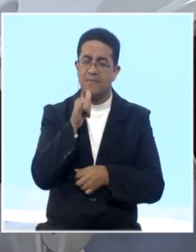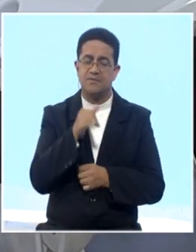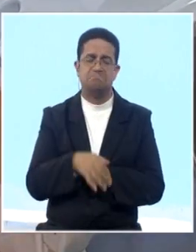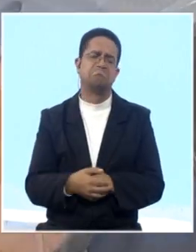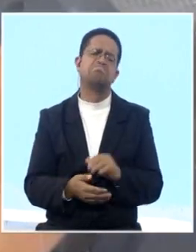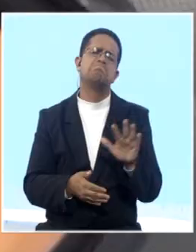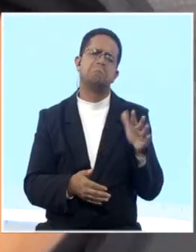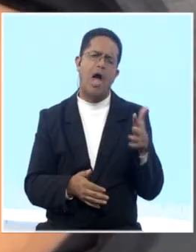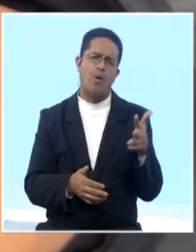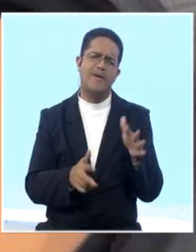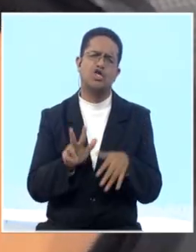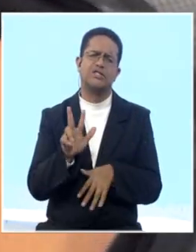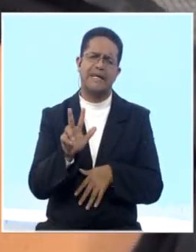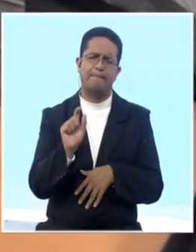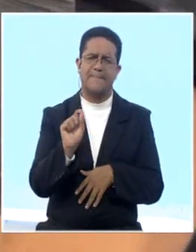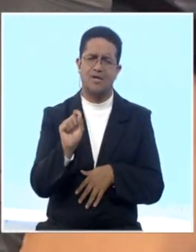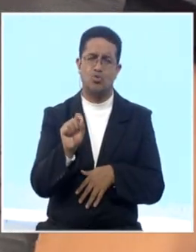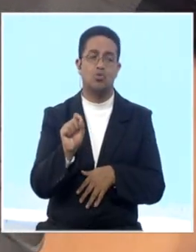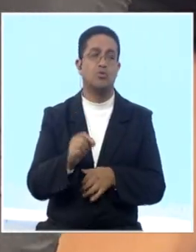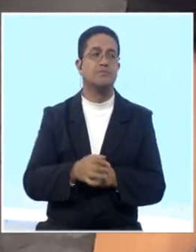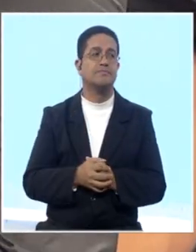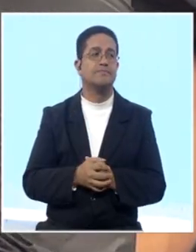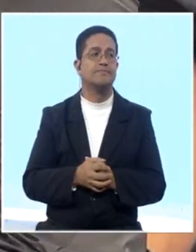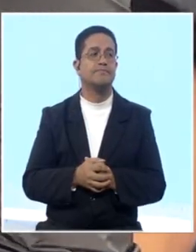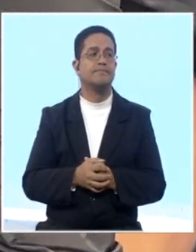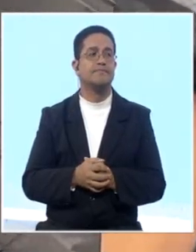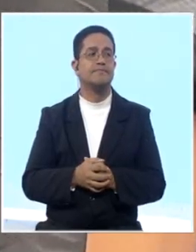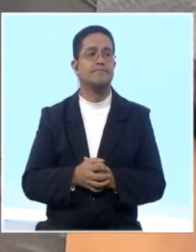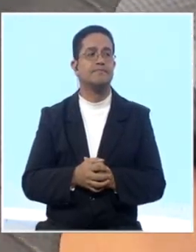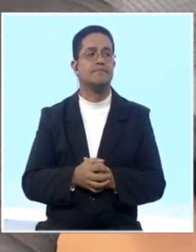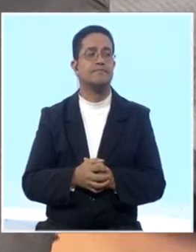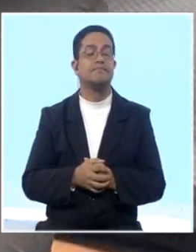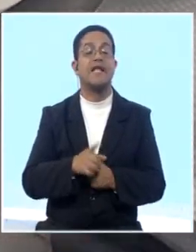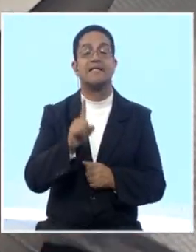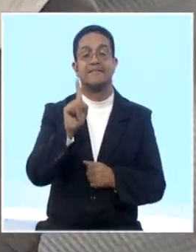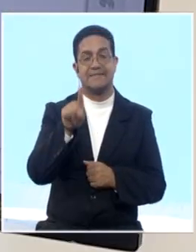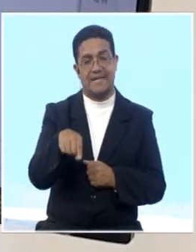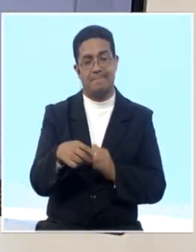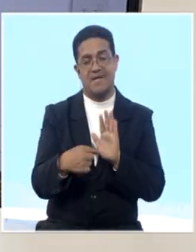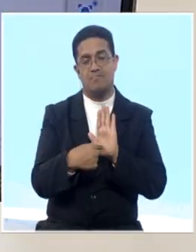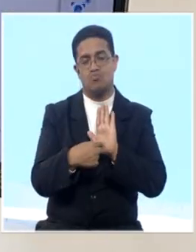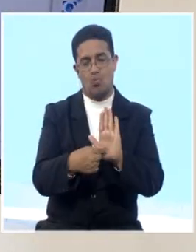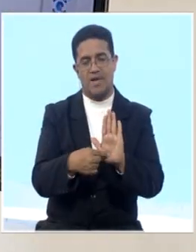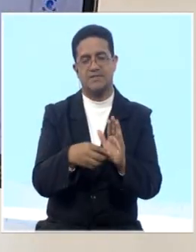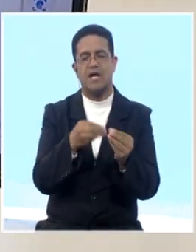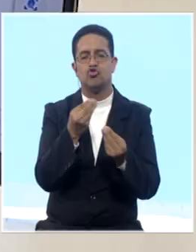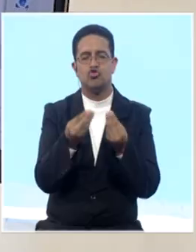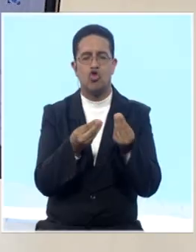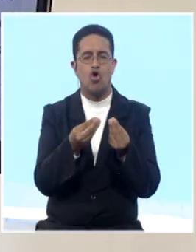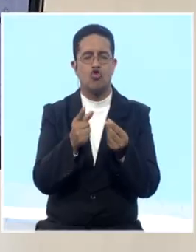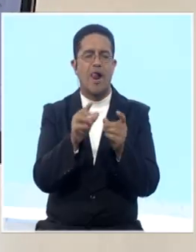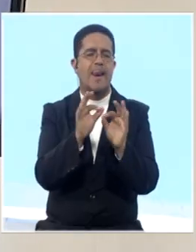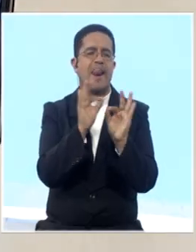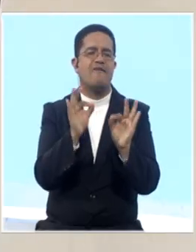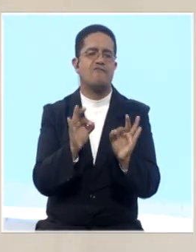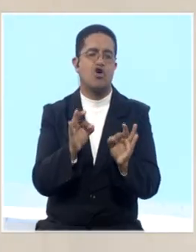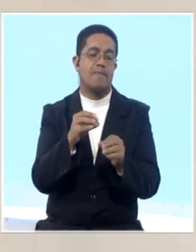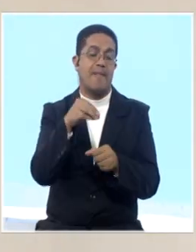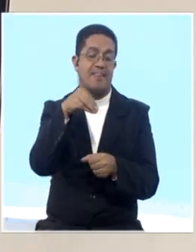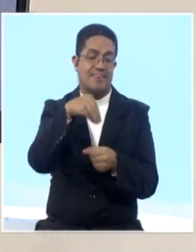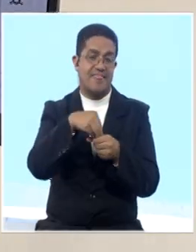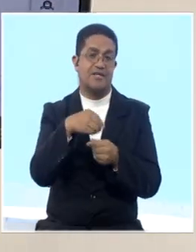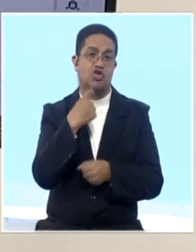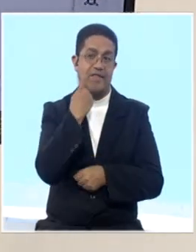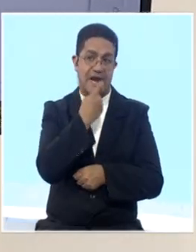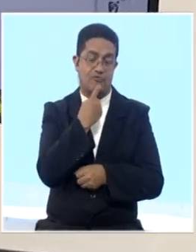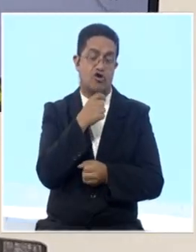3 minuticos. Que no solamente va dando los dientes, sino que va dando toda la estructura también de las encías. Todos los tejidos bucales, tanto